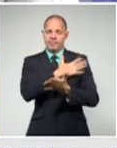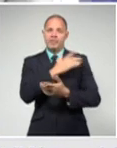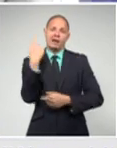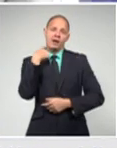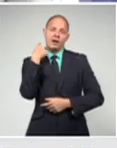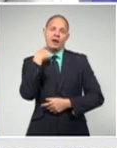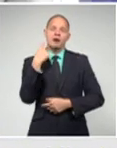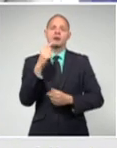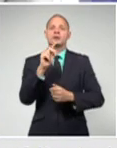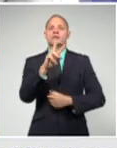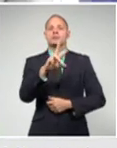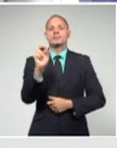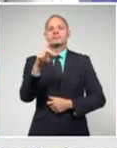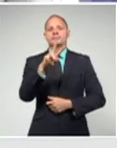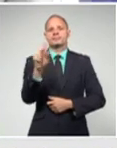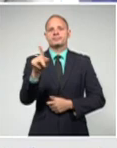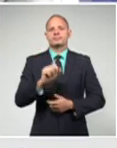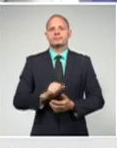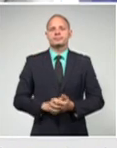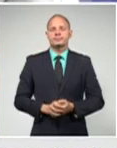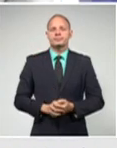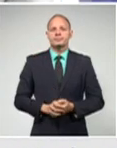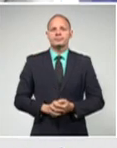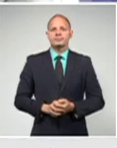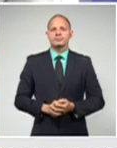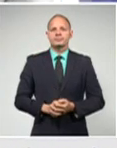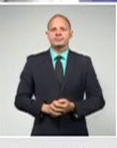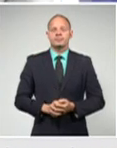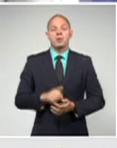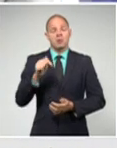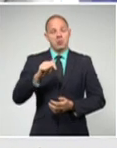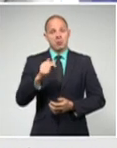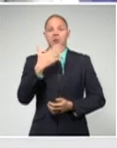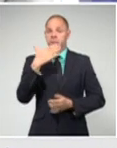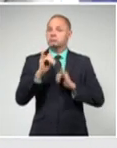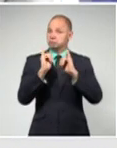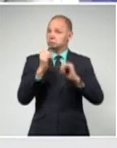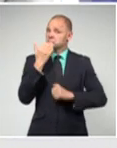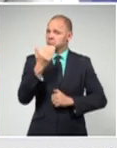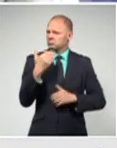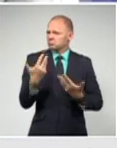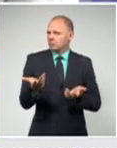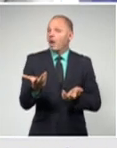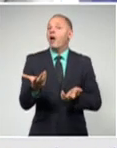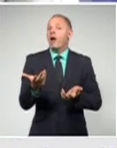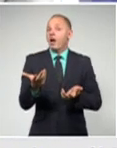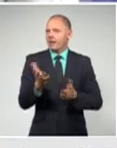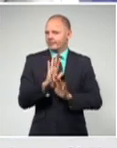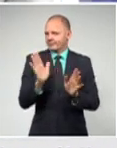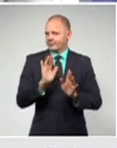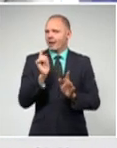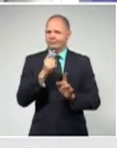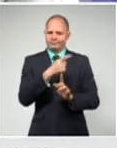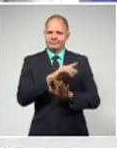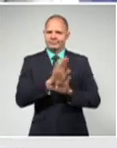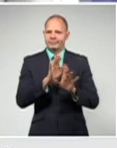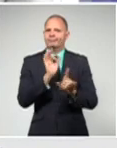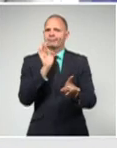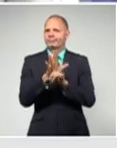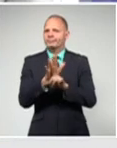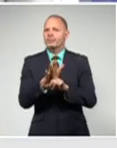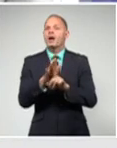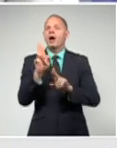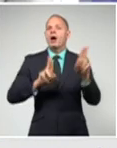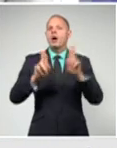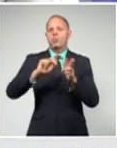2021 y hemos amanecido con buenas noticias. La primera es que China y Cuba unen esfuerzos para obtener